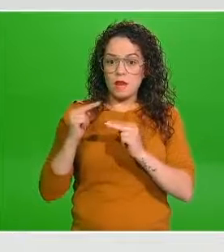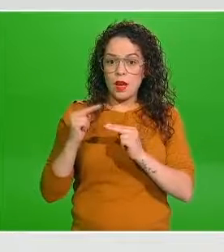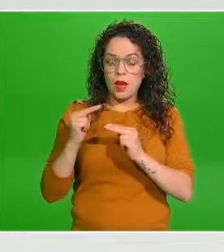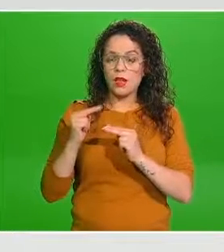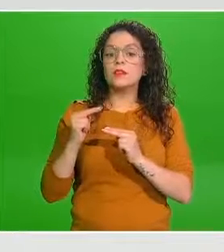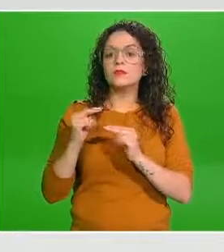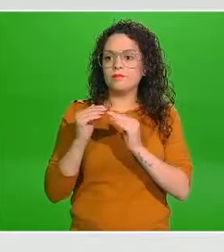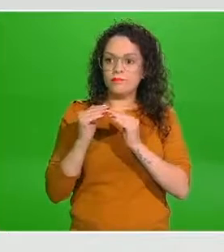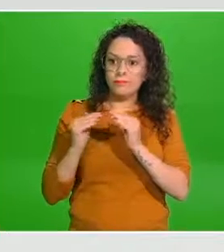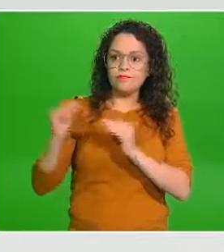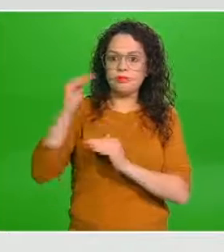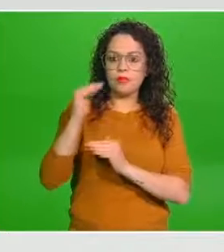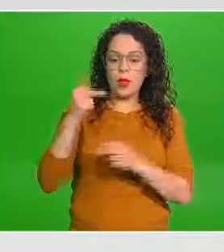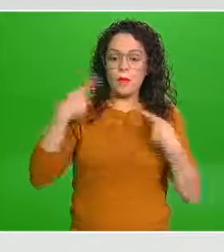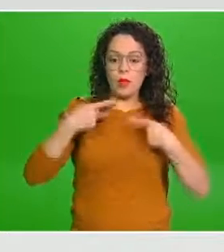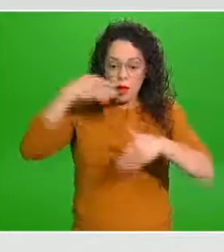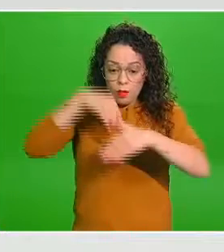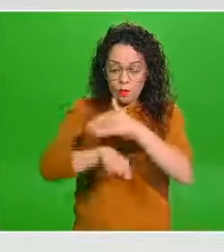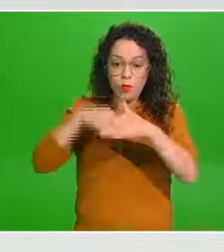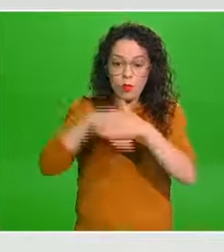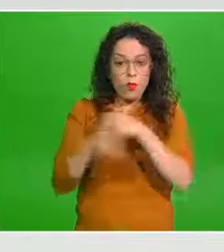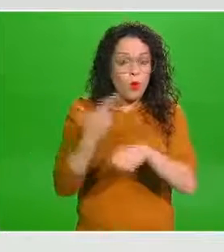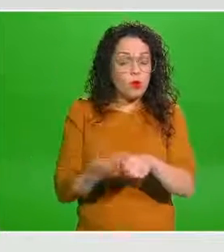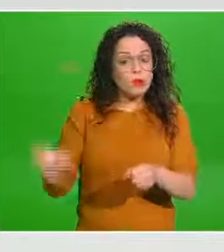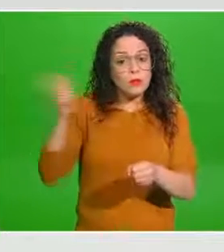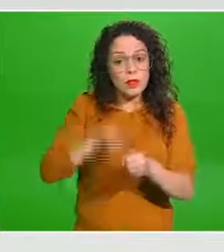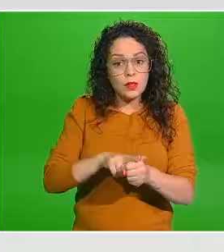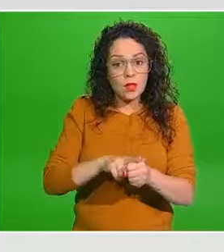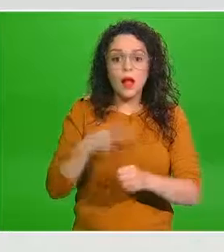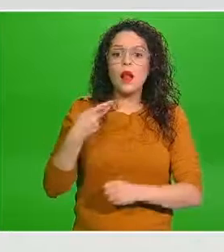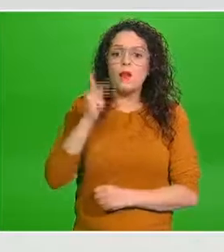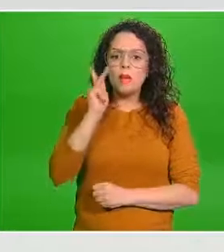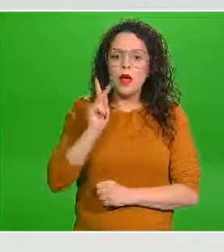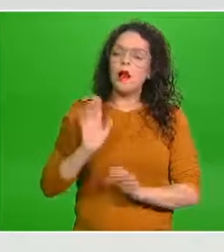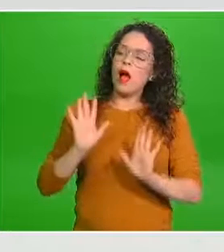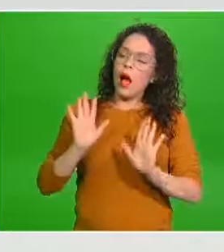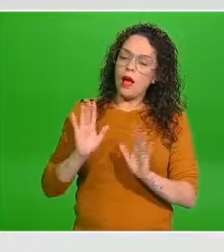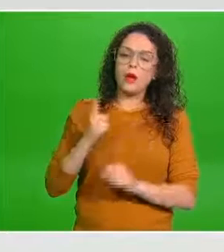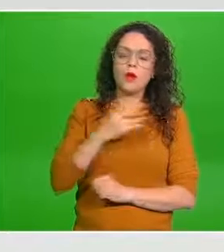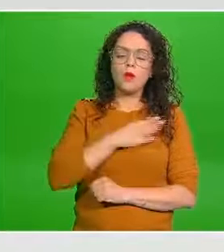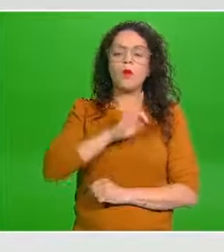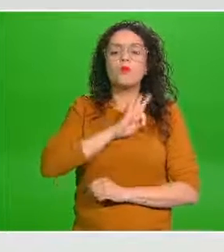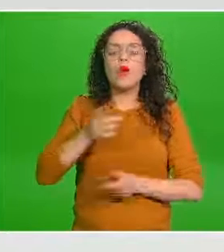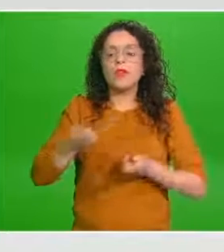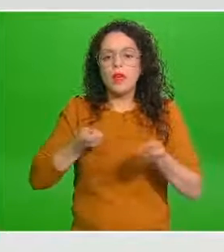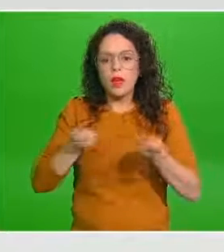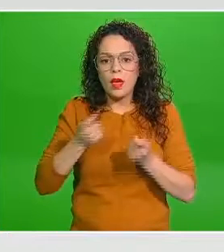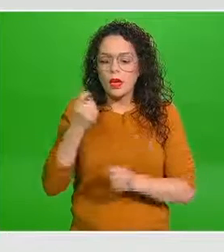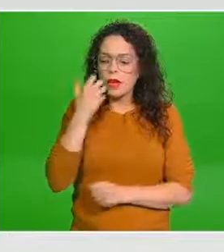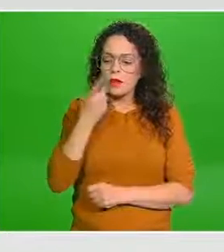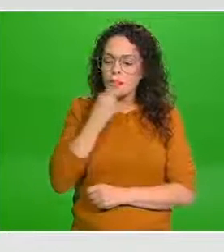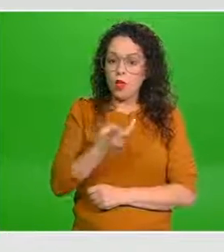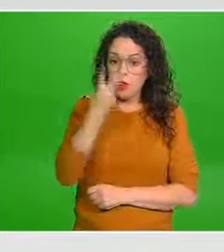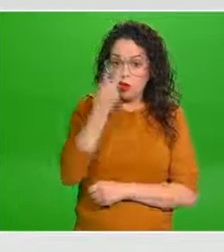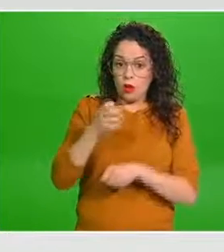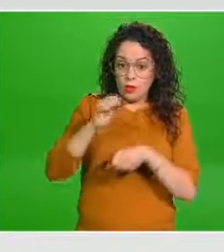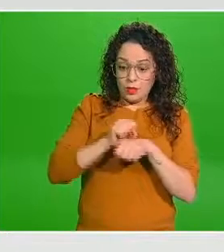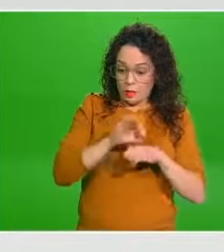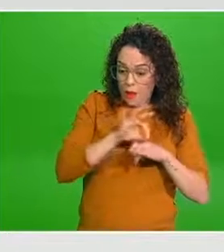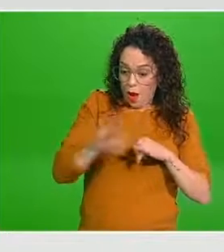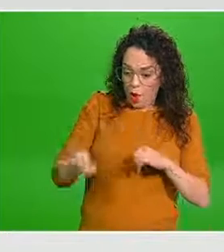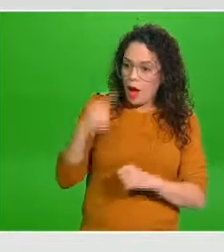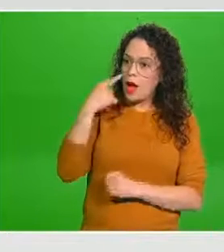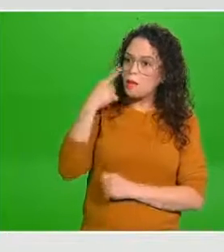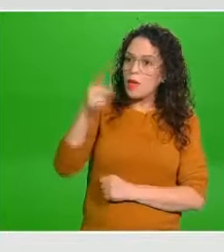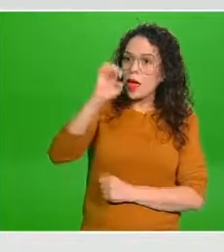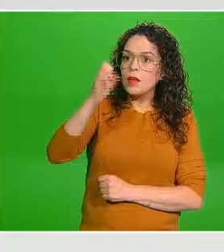saturación hospitalaria, pero que felizmente lograron controlar. Es decir, ya en las últimas 2 semanas vemos que Chihuahua nuevamente